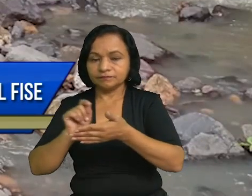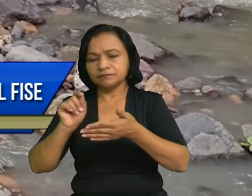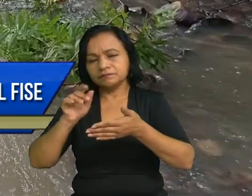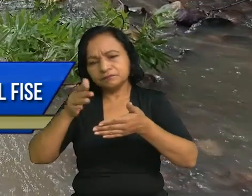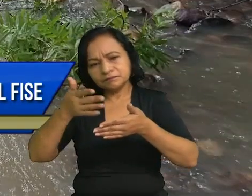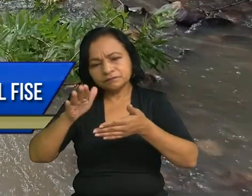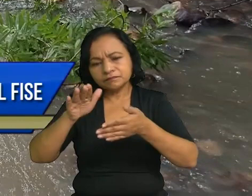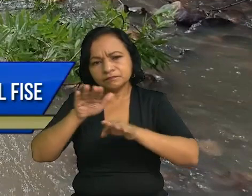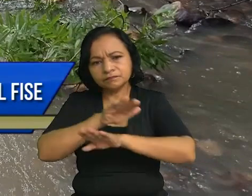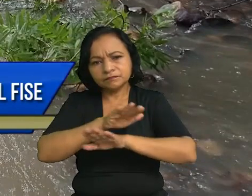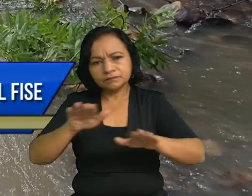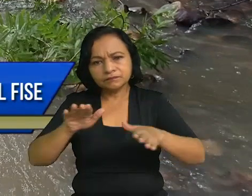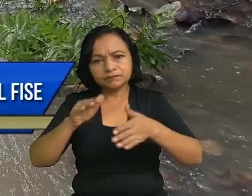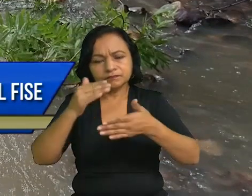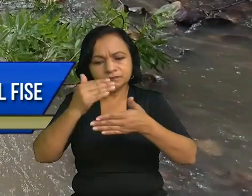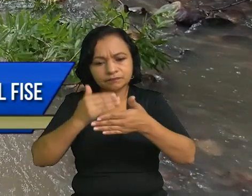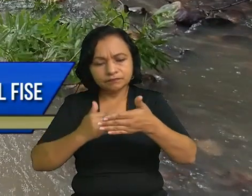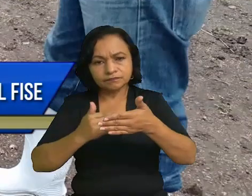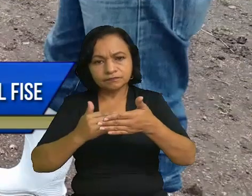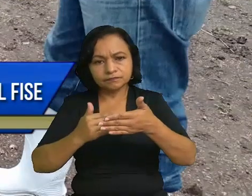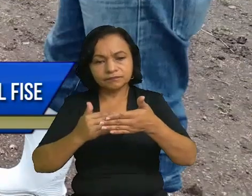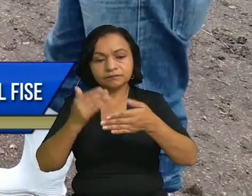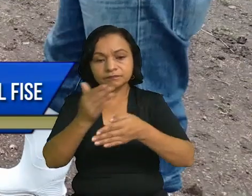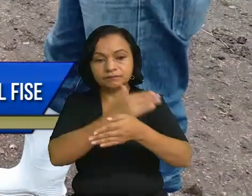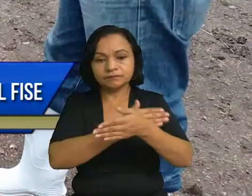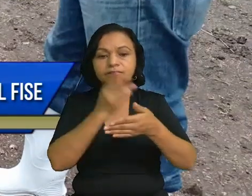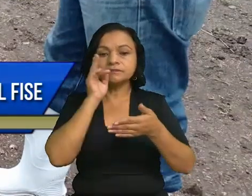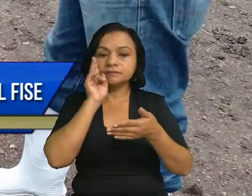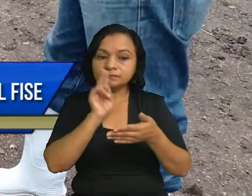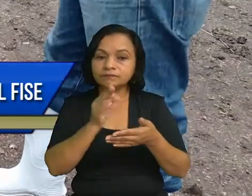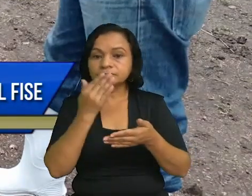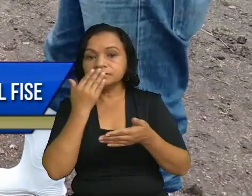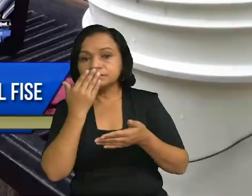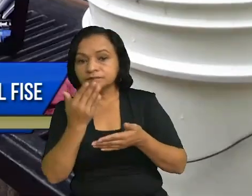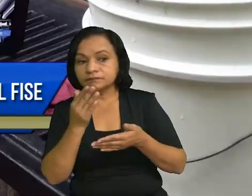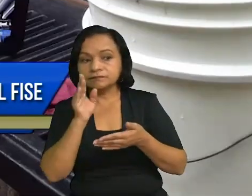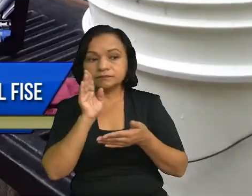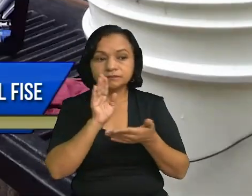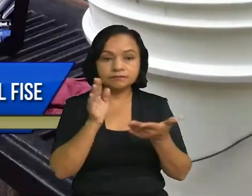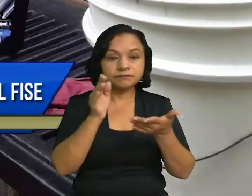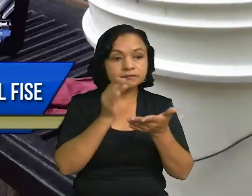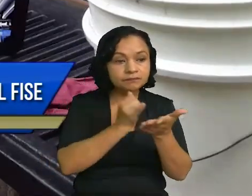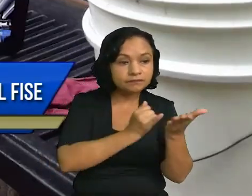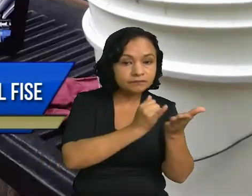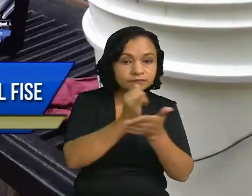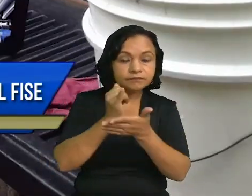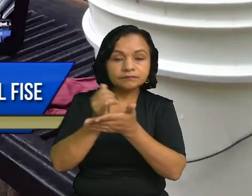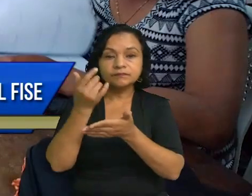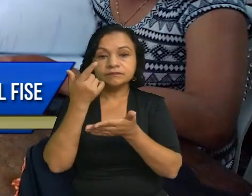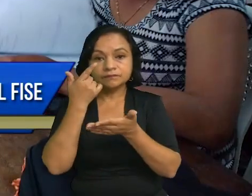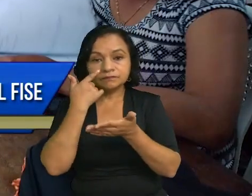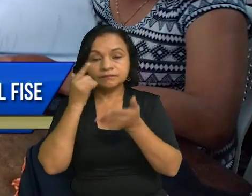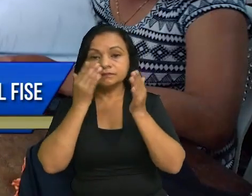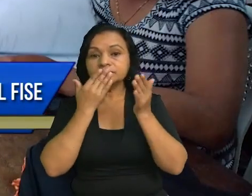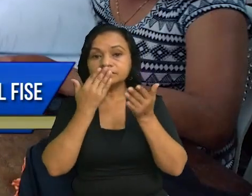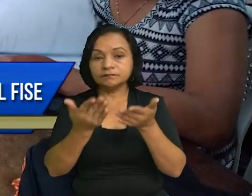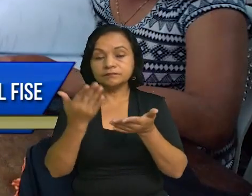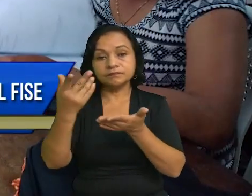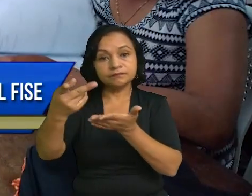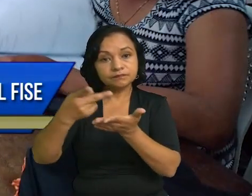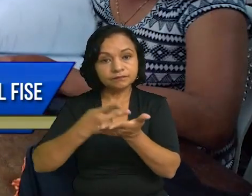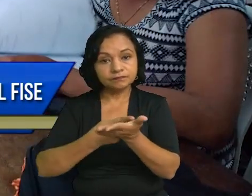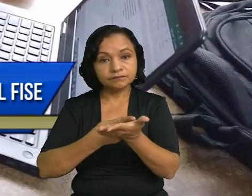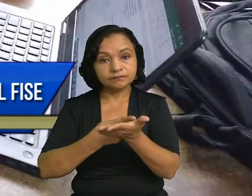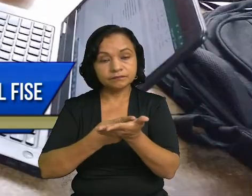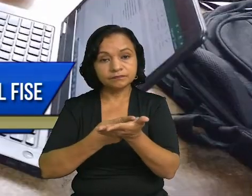en la prefactibilidad que son los estudios necesarios que tienen para determinar la